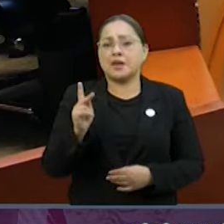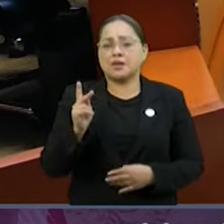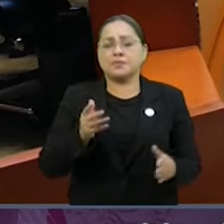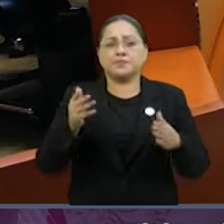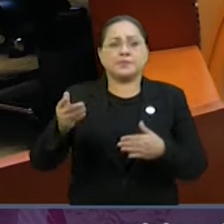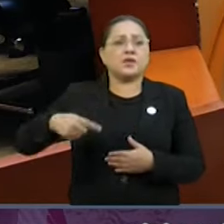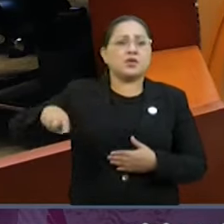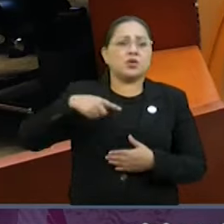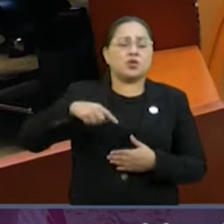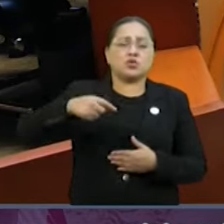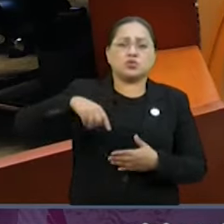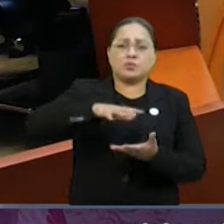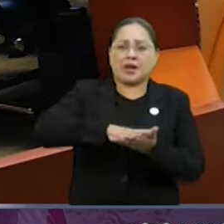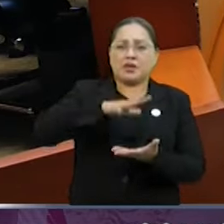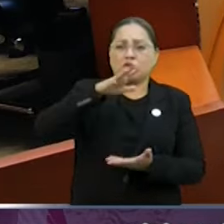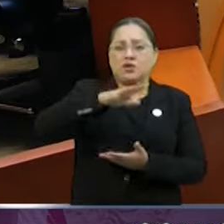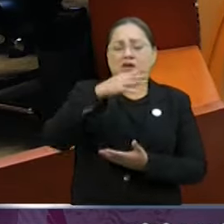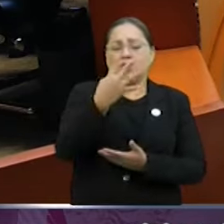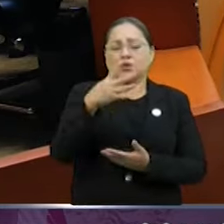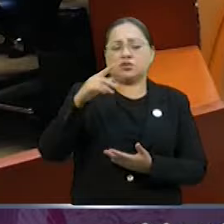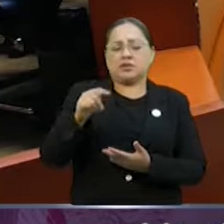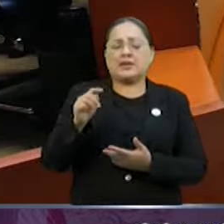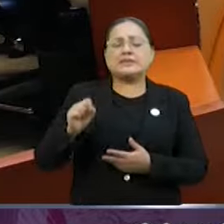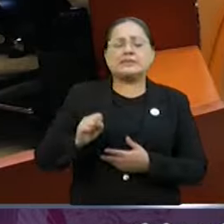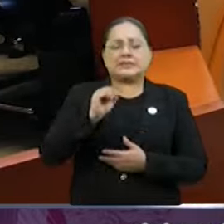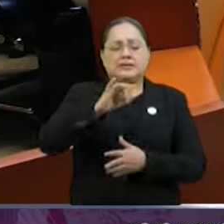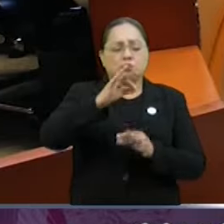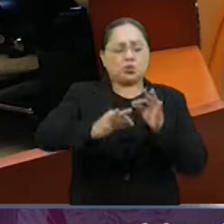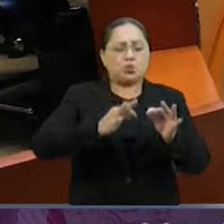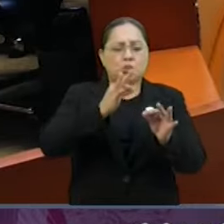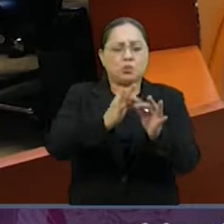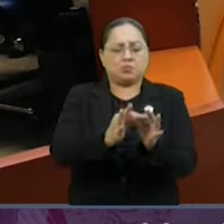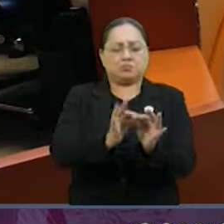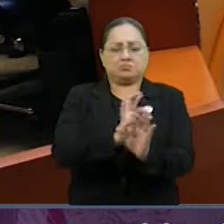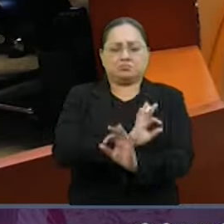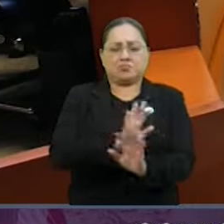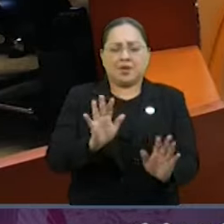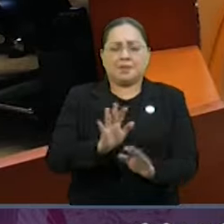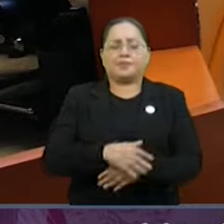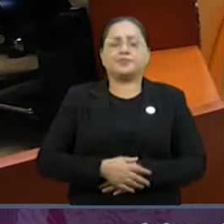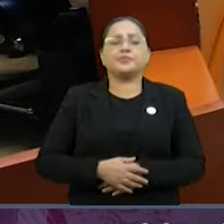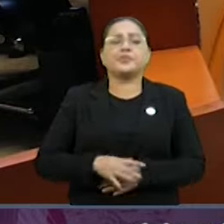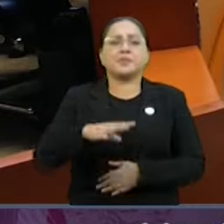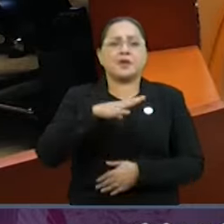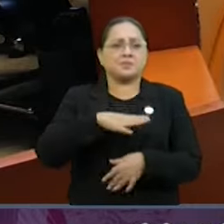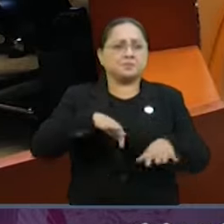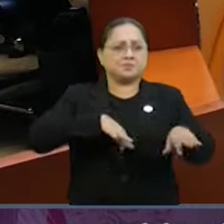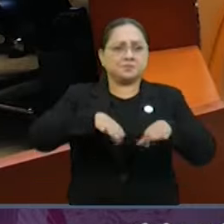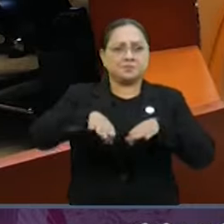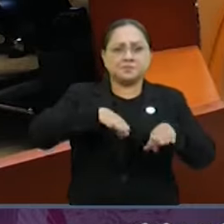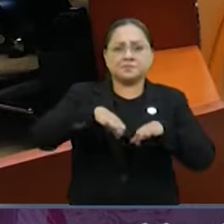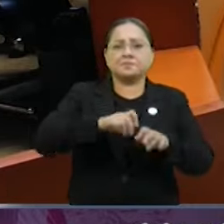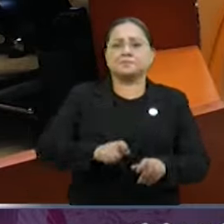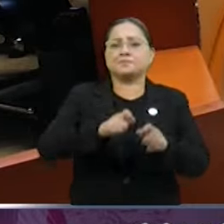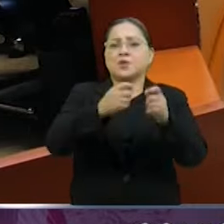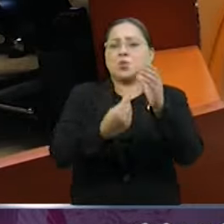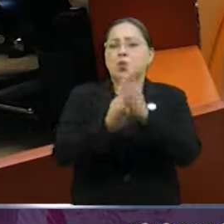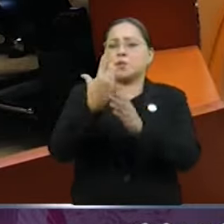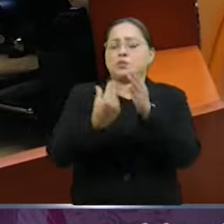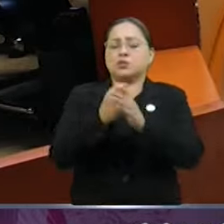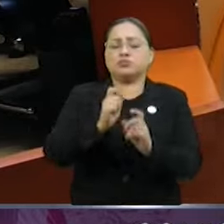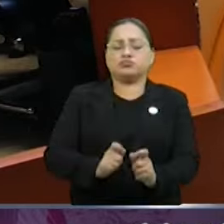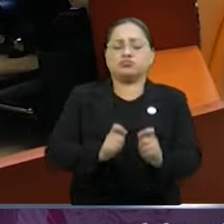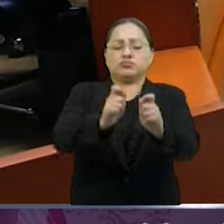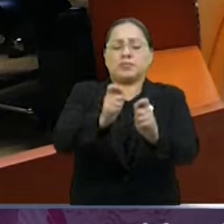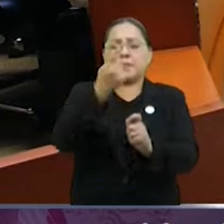mayoría legislativa de la 4T cumplimos con nuestra obligación y sacamos adelante esas